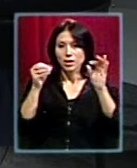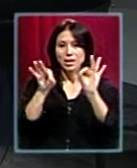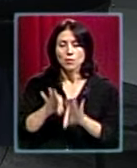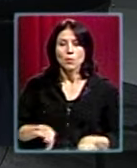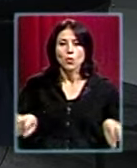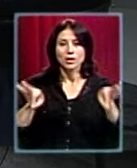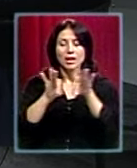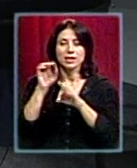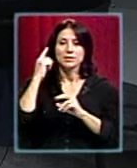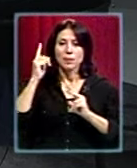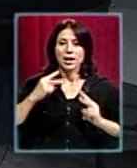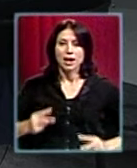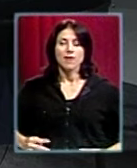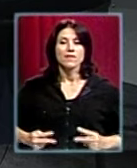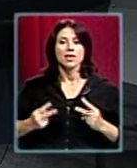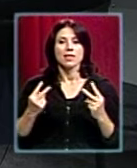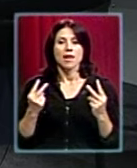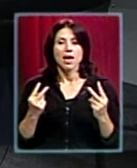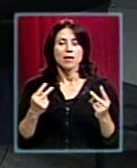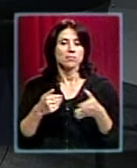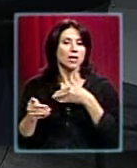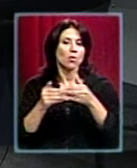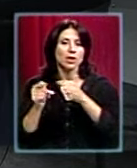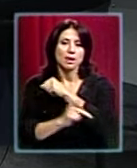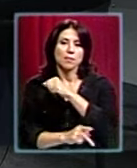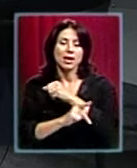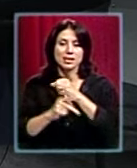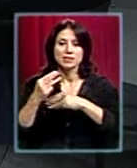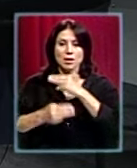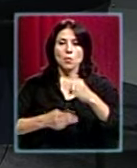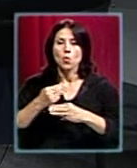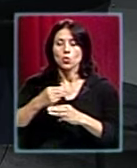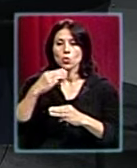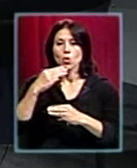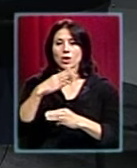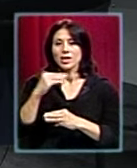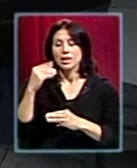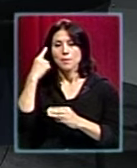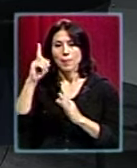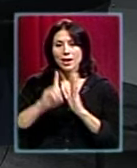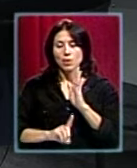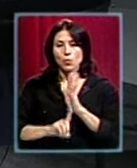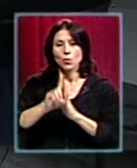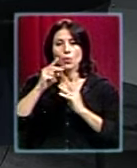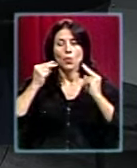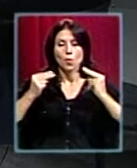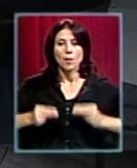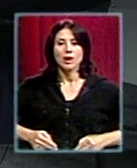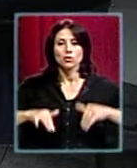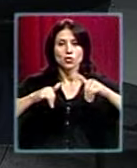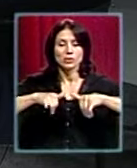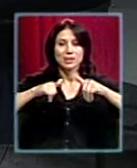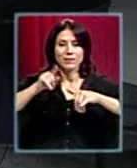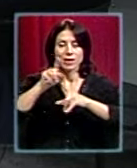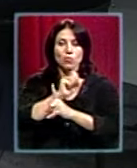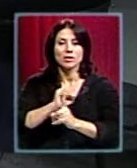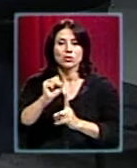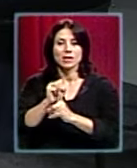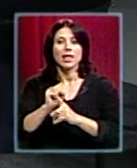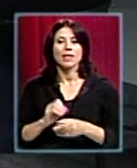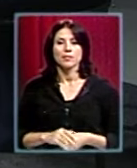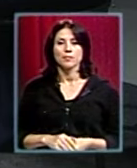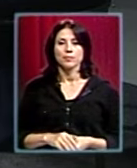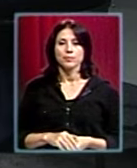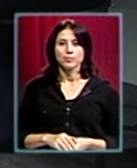para la vida en cualquier país del mundo y para el desarrollo humano sostenible de una sociedad. En